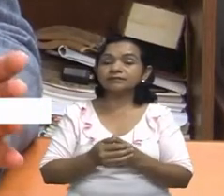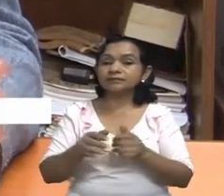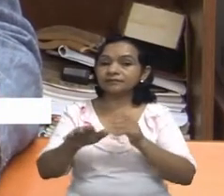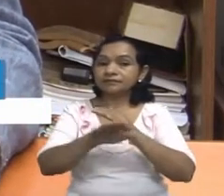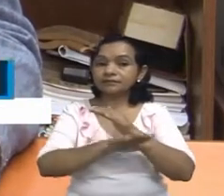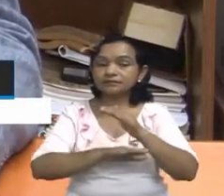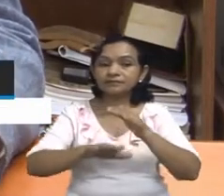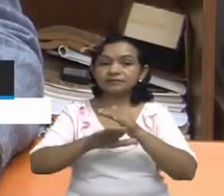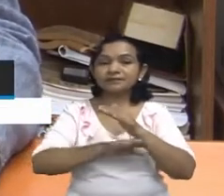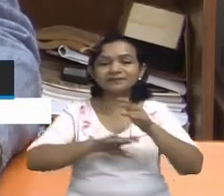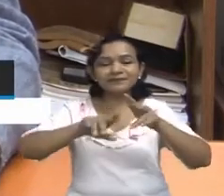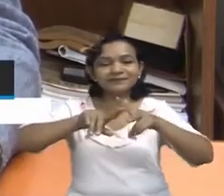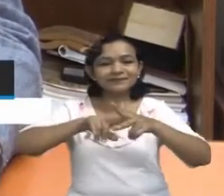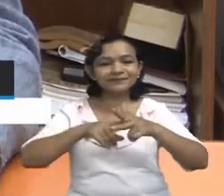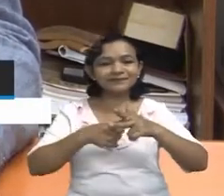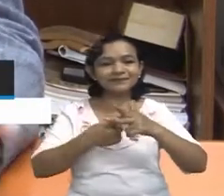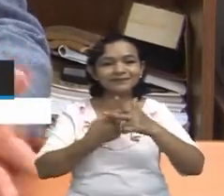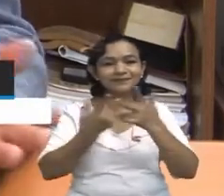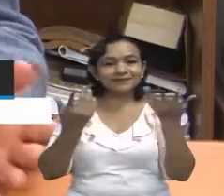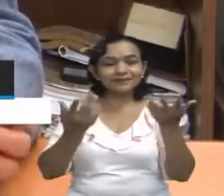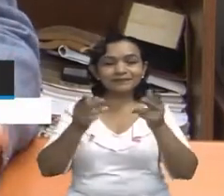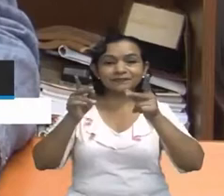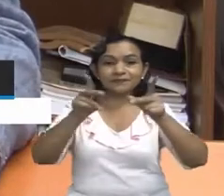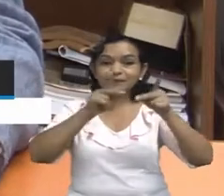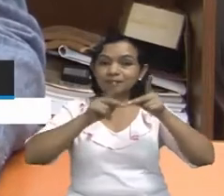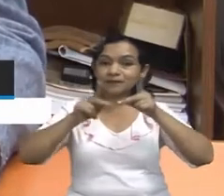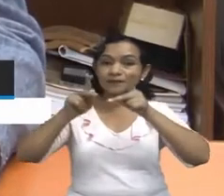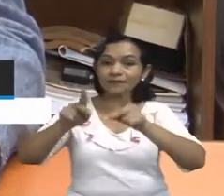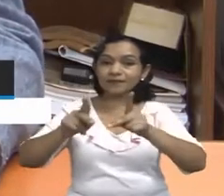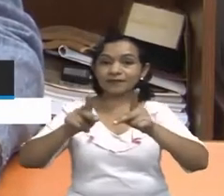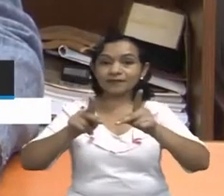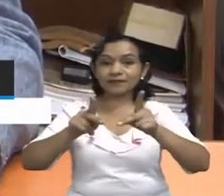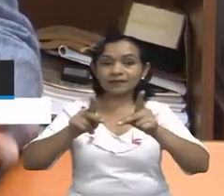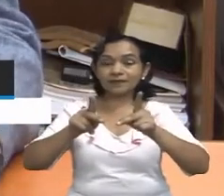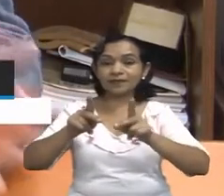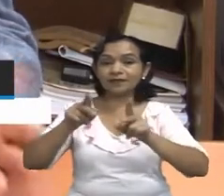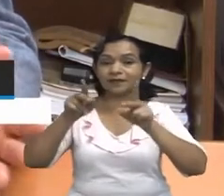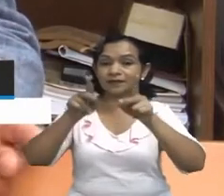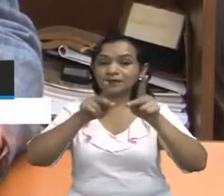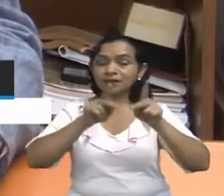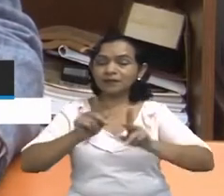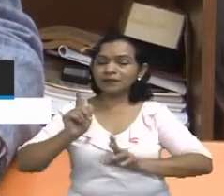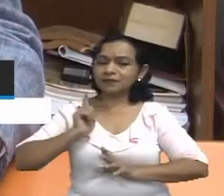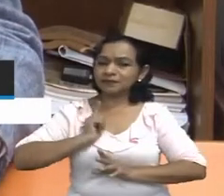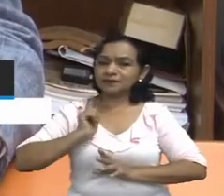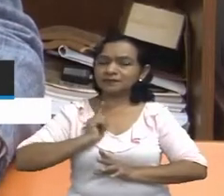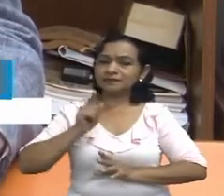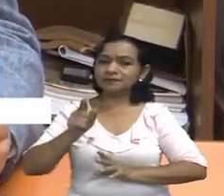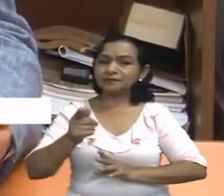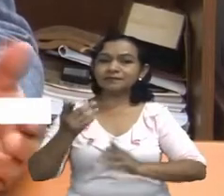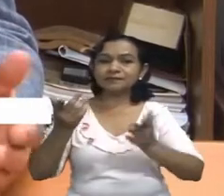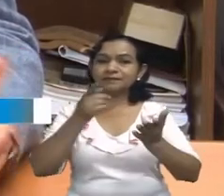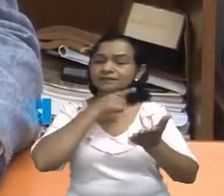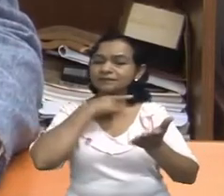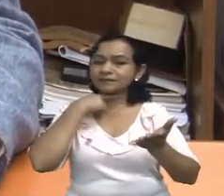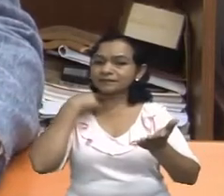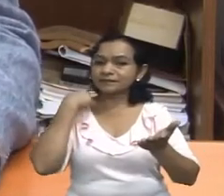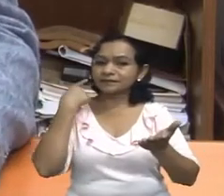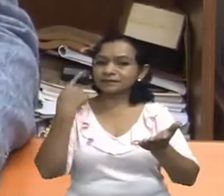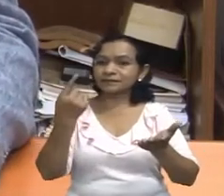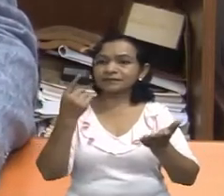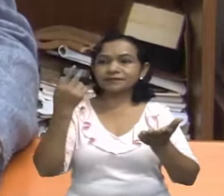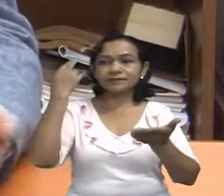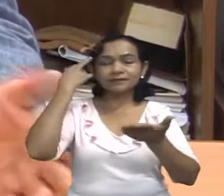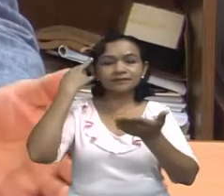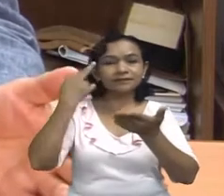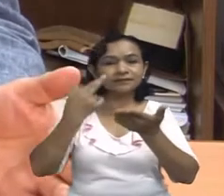básicamente ese fue el inicio. ¿Con qué personal? Con el personal que había, ¿verdad? Recuerdo que